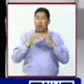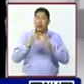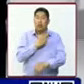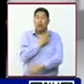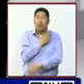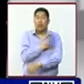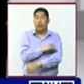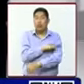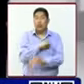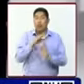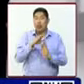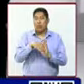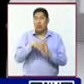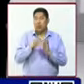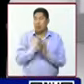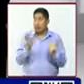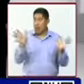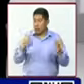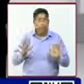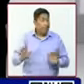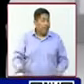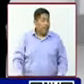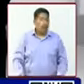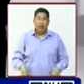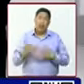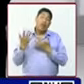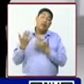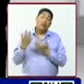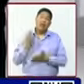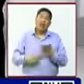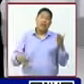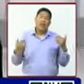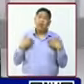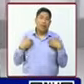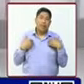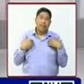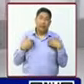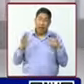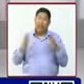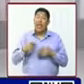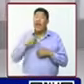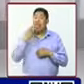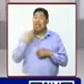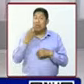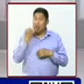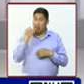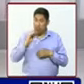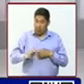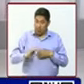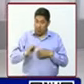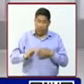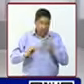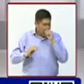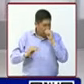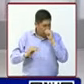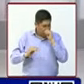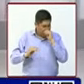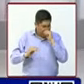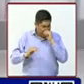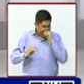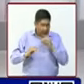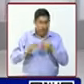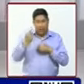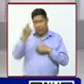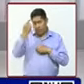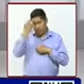ya ese diagnóstico que tanto estábamos esperando. Sabemos que desde muy pequeño tiene problema de la